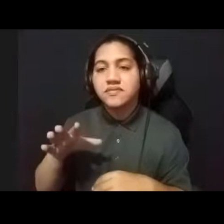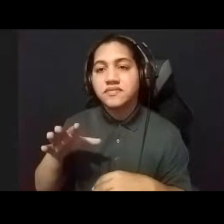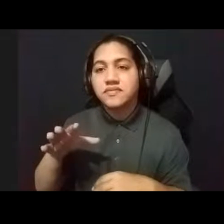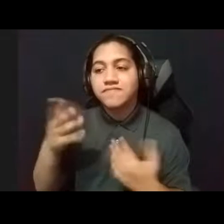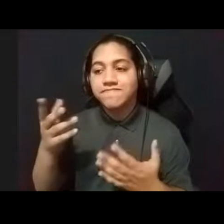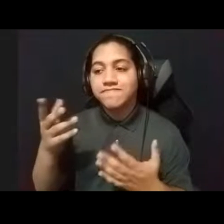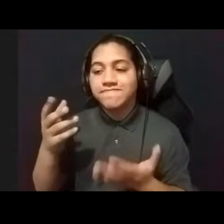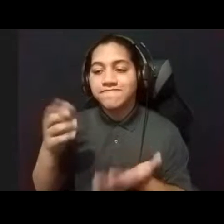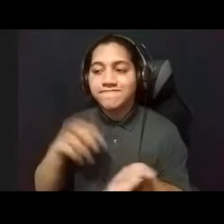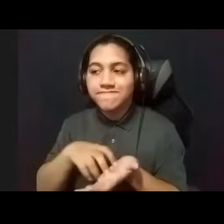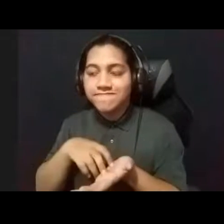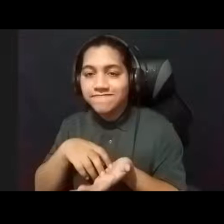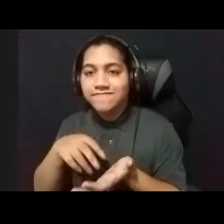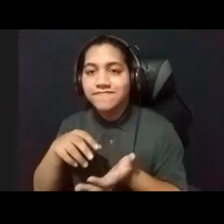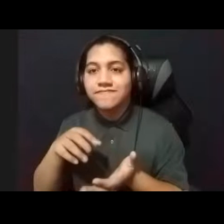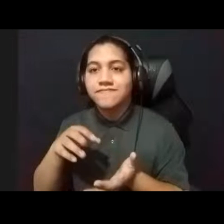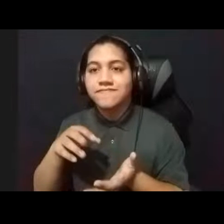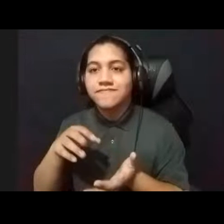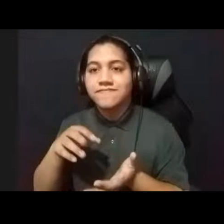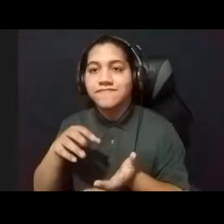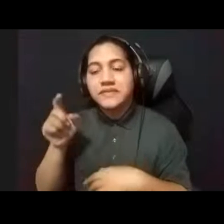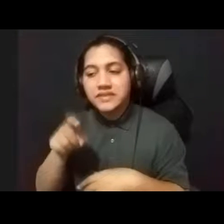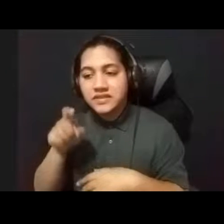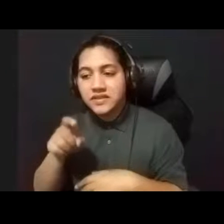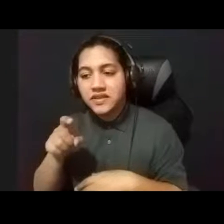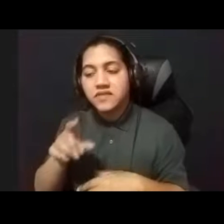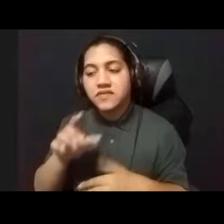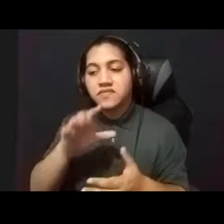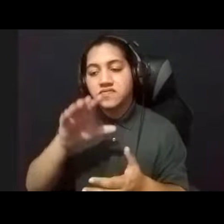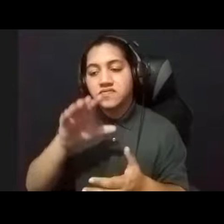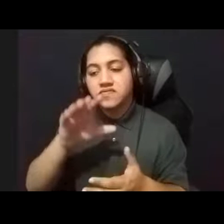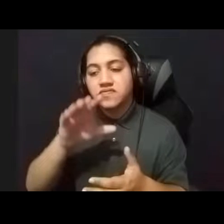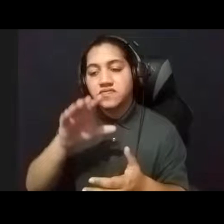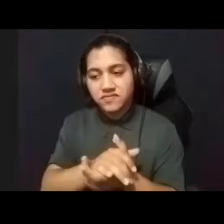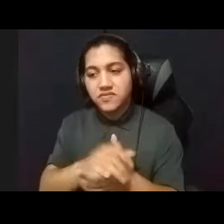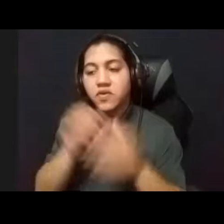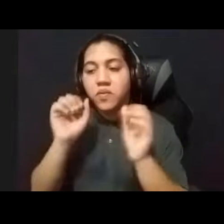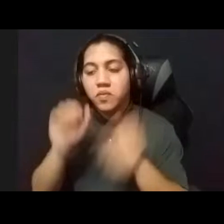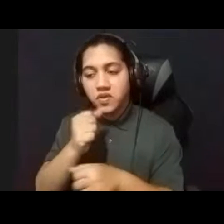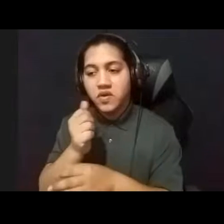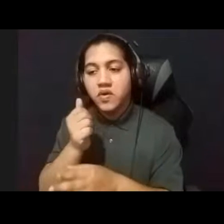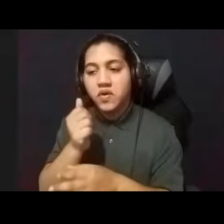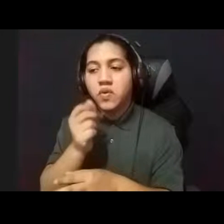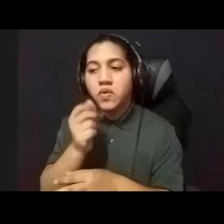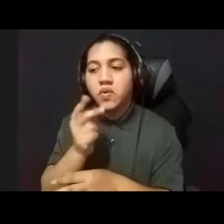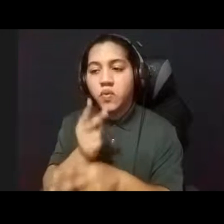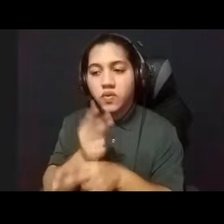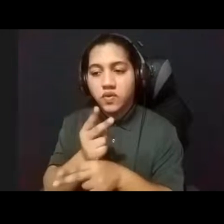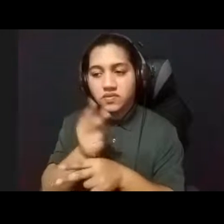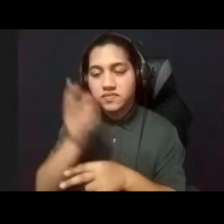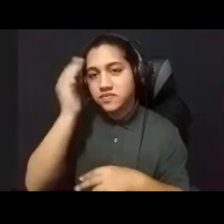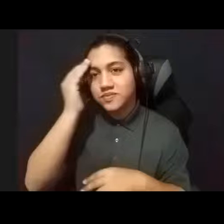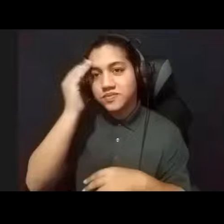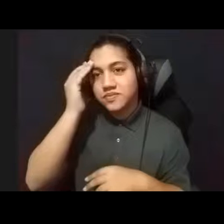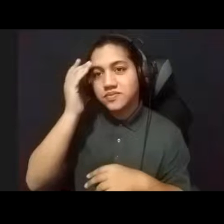debilidad muy particular que necesitamos que un marido león pueda cuidarnos porque sabemos